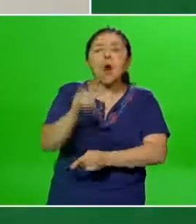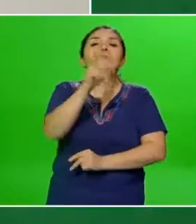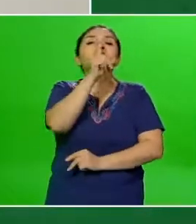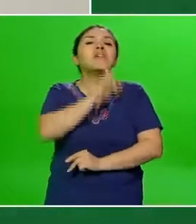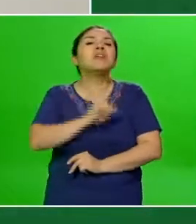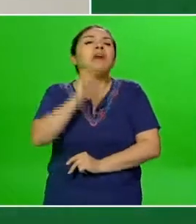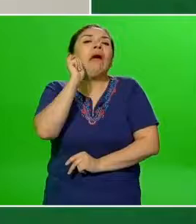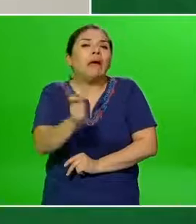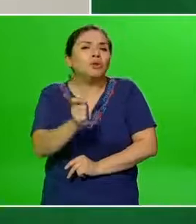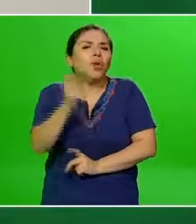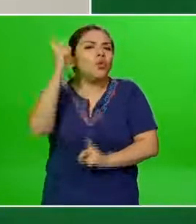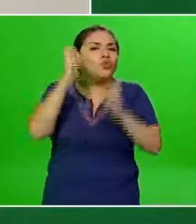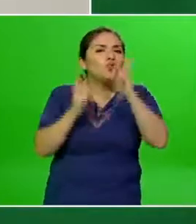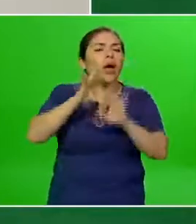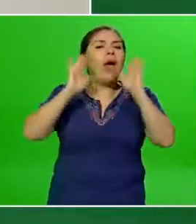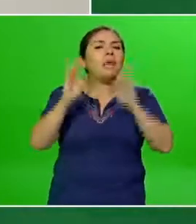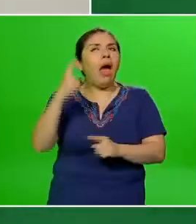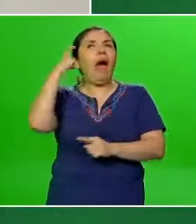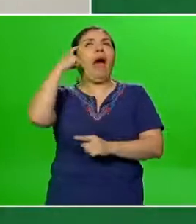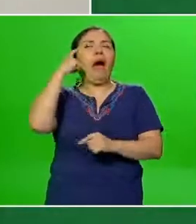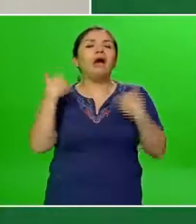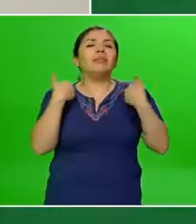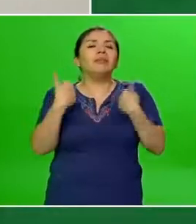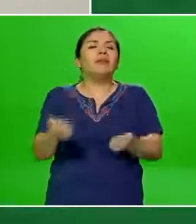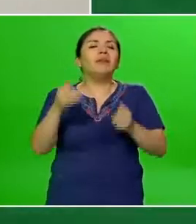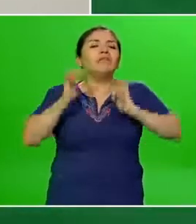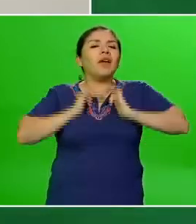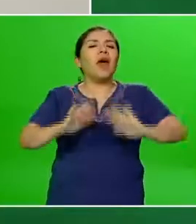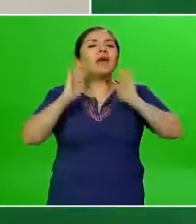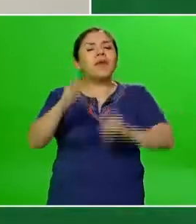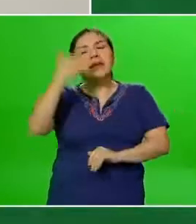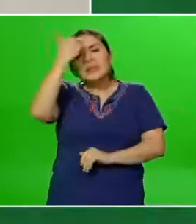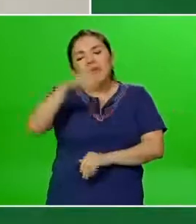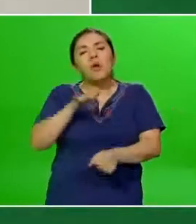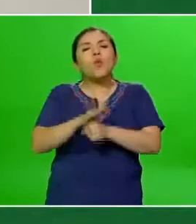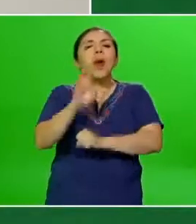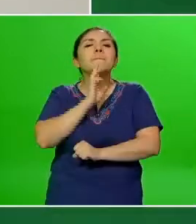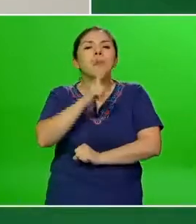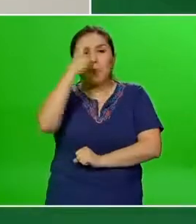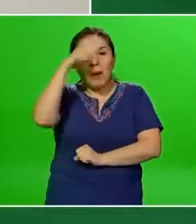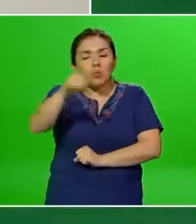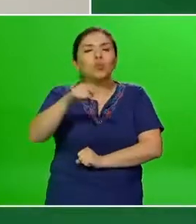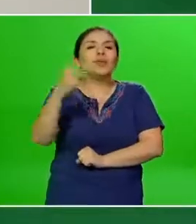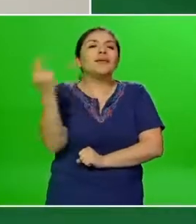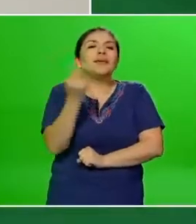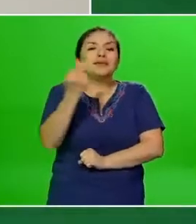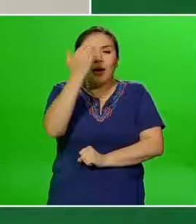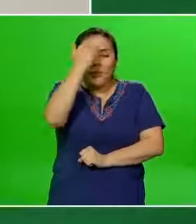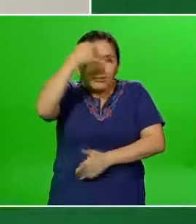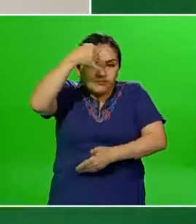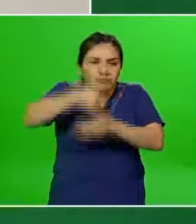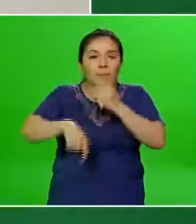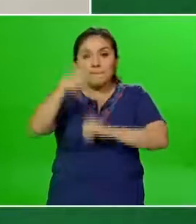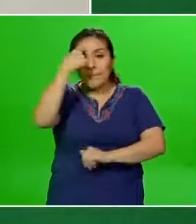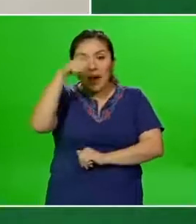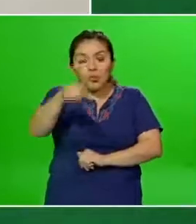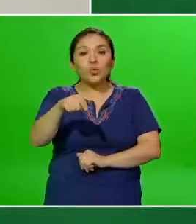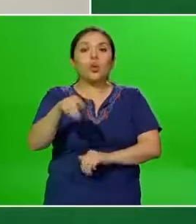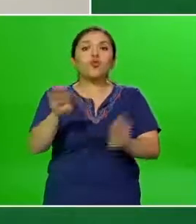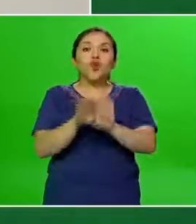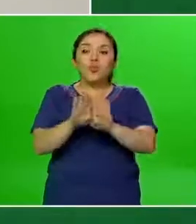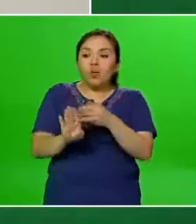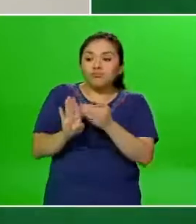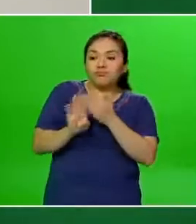información, salir de dudas y entonces saber qué realmente es lo que debe de usted conocer y aplicar, tanto para